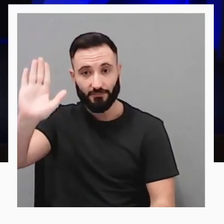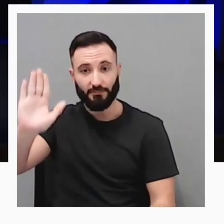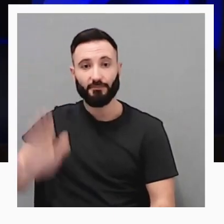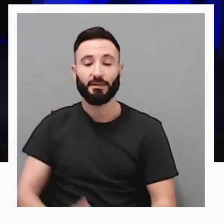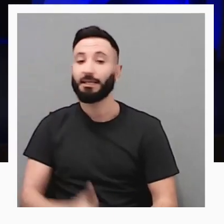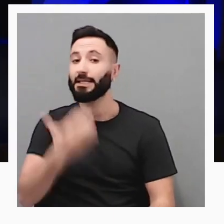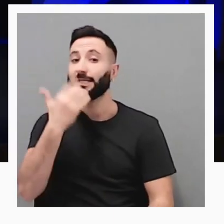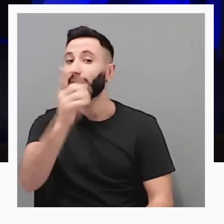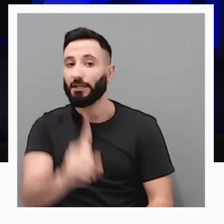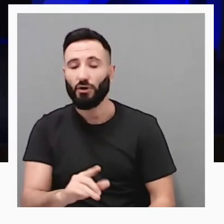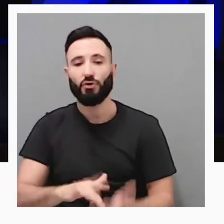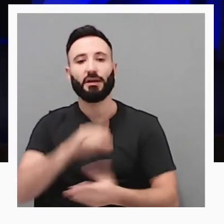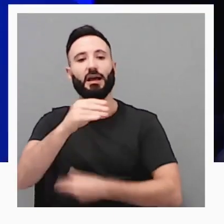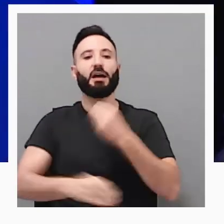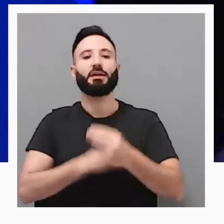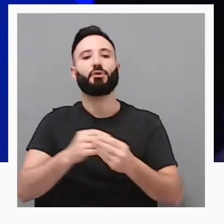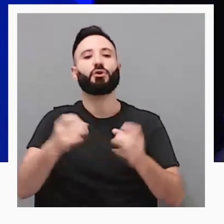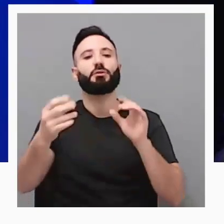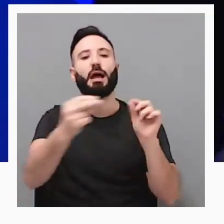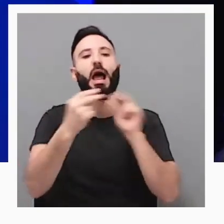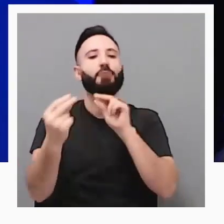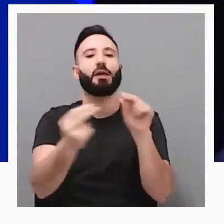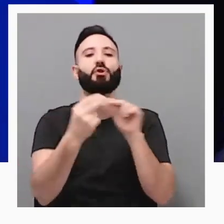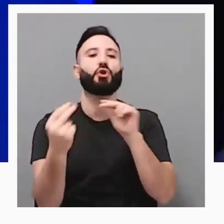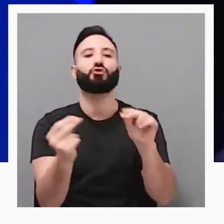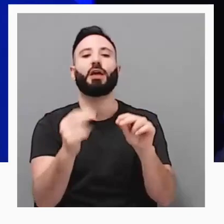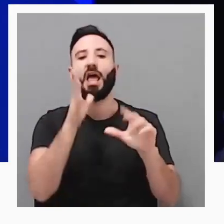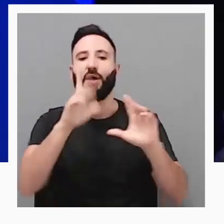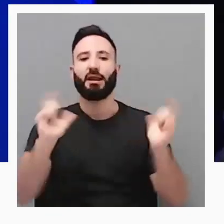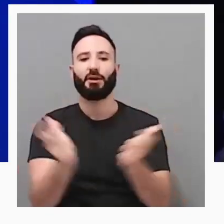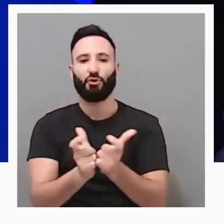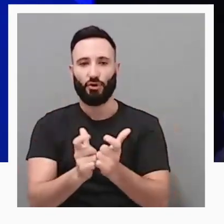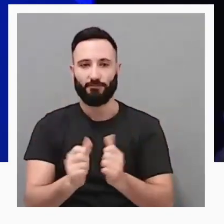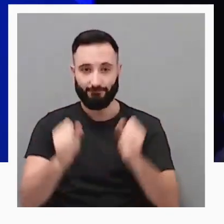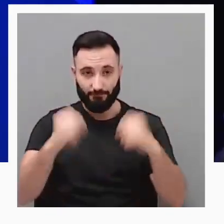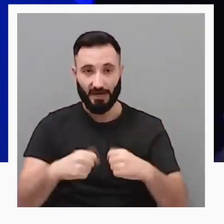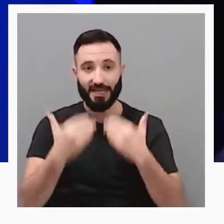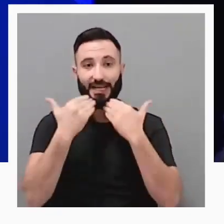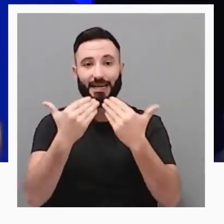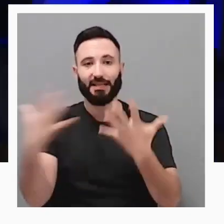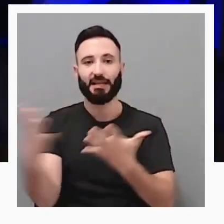pues lo que hacemos es que lo vamos a comentar en la reunión que tenemos a continuación. Muchas gracias a todos.